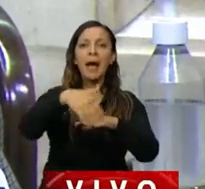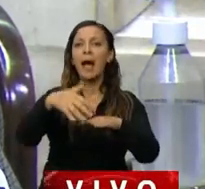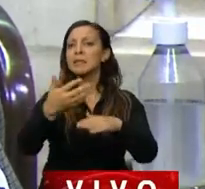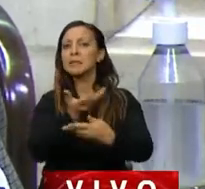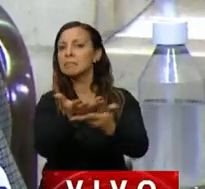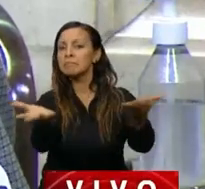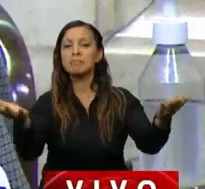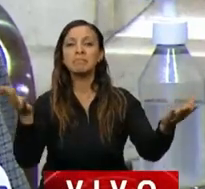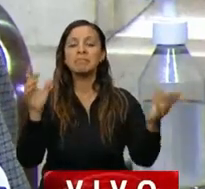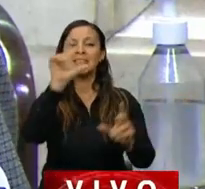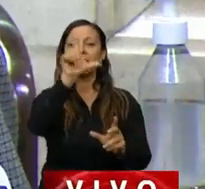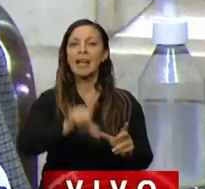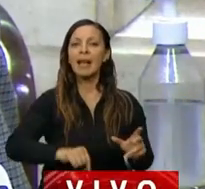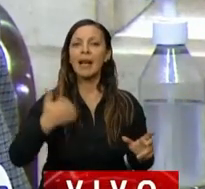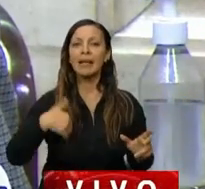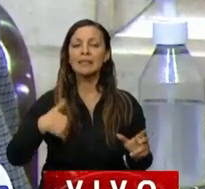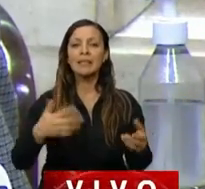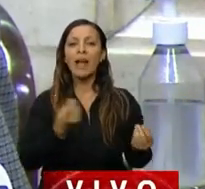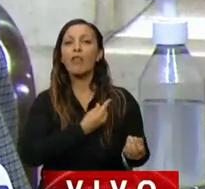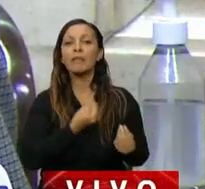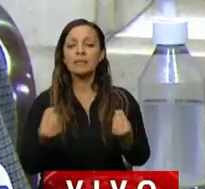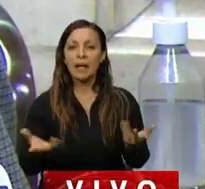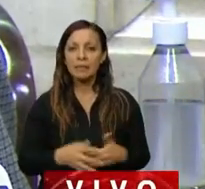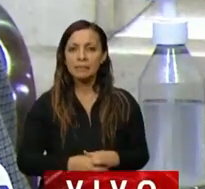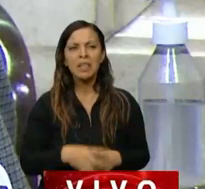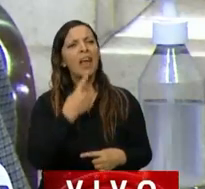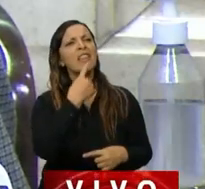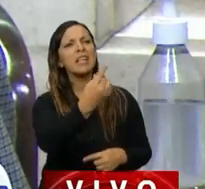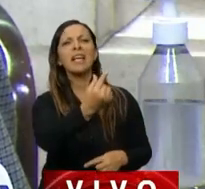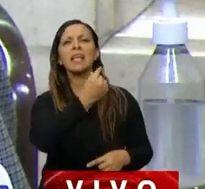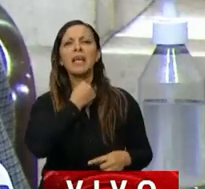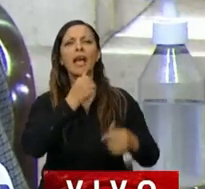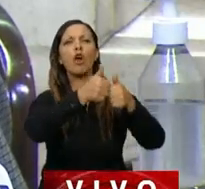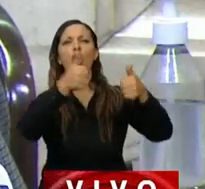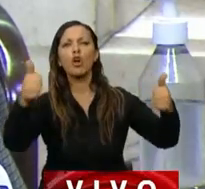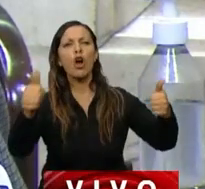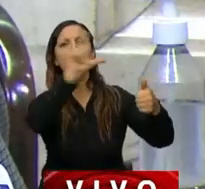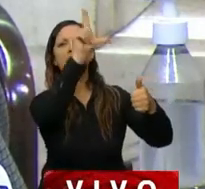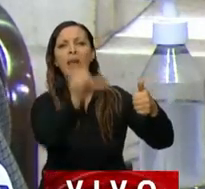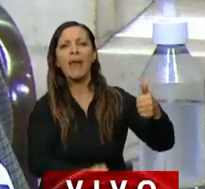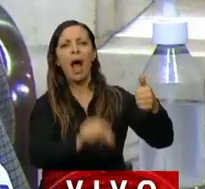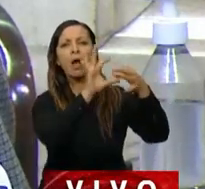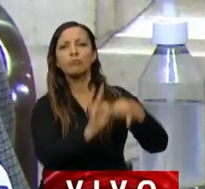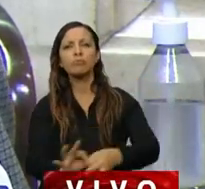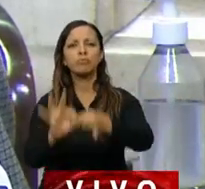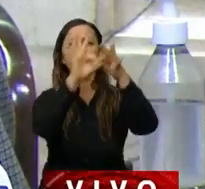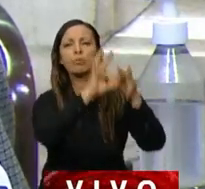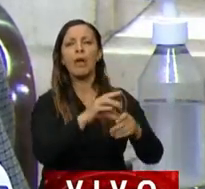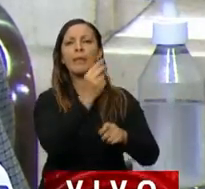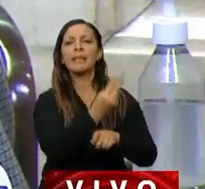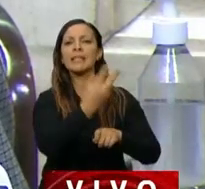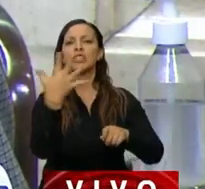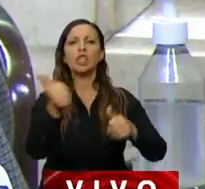entera planteando que queremos una corte federalizada de